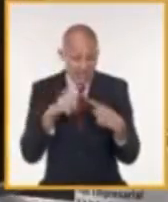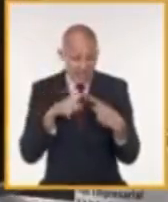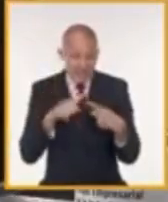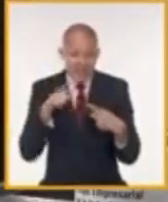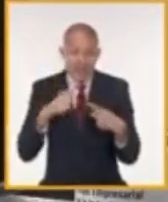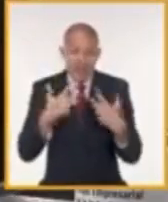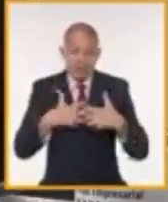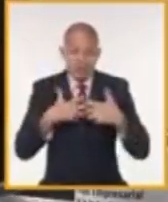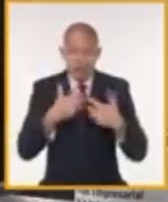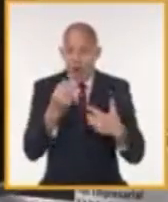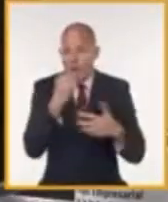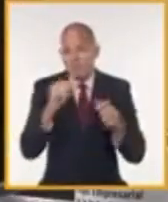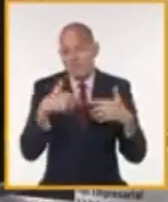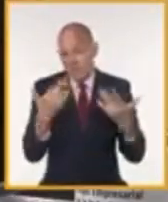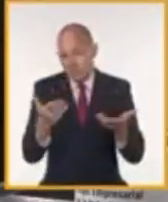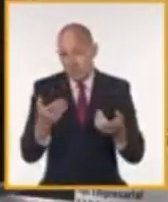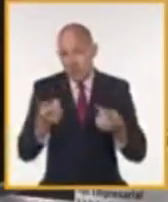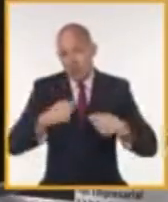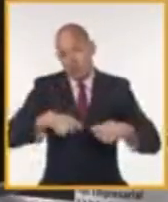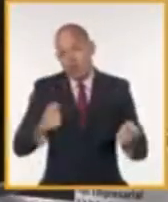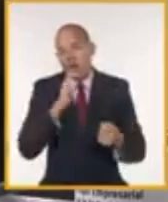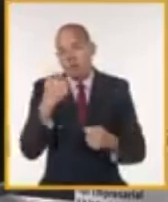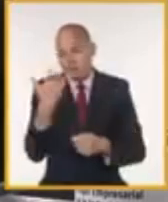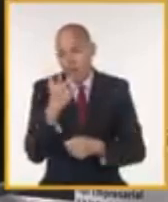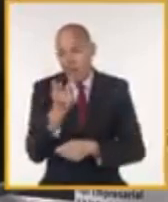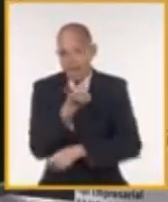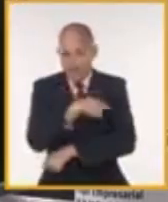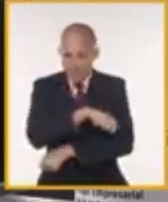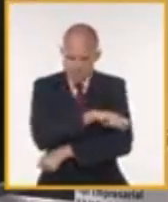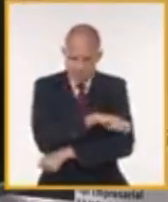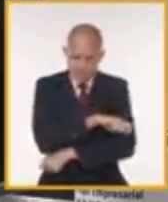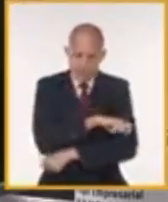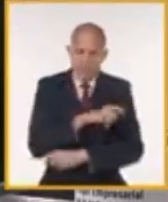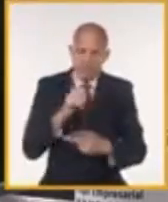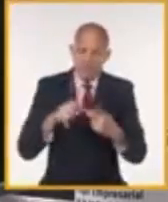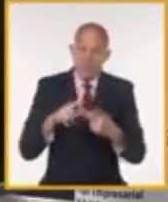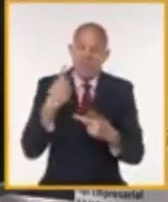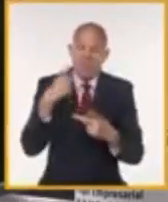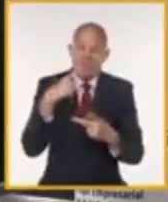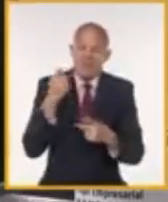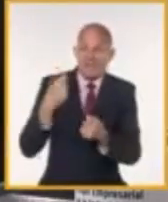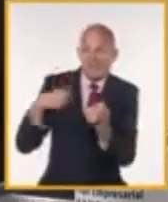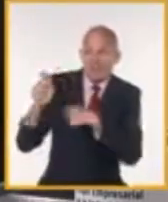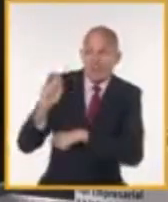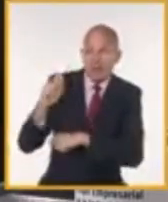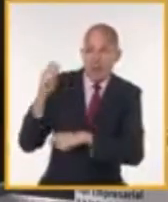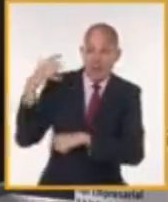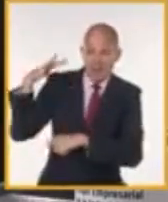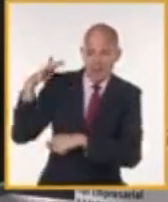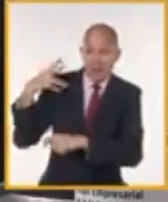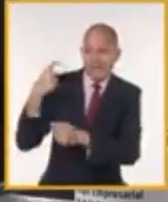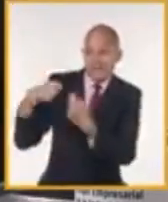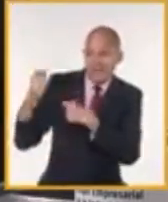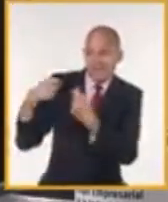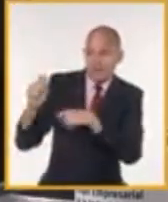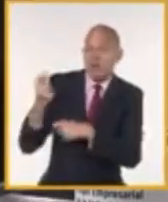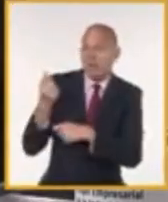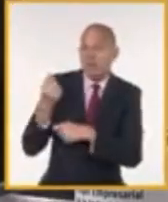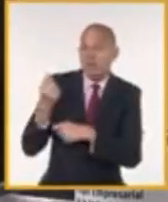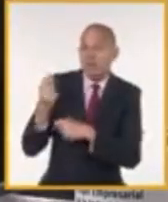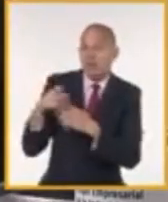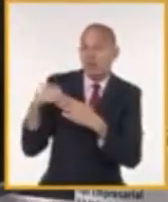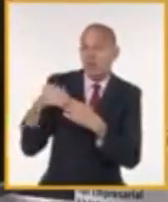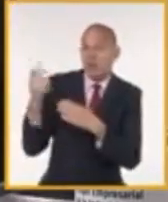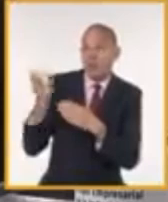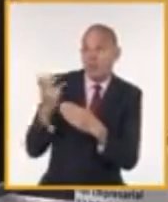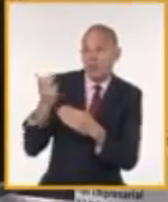población y lograr mayores ingresos al país por concepto de exportación y así contribuir con el desarrollo económico